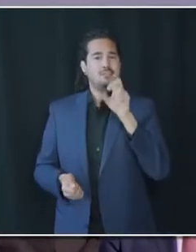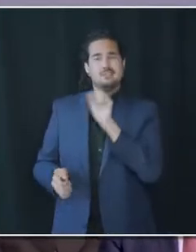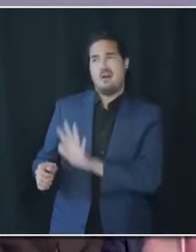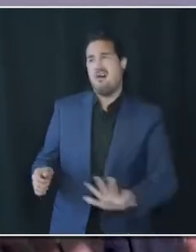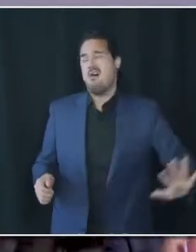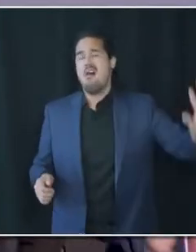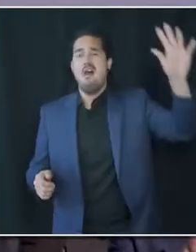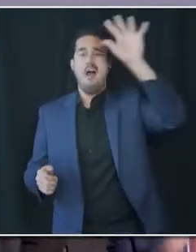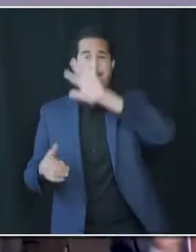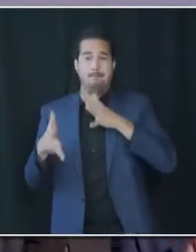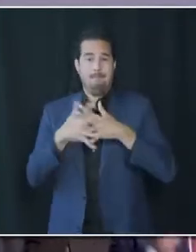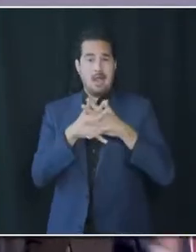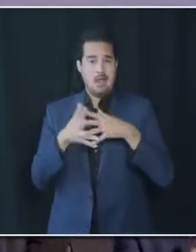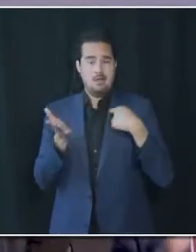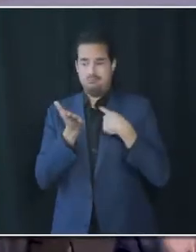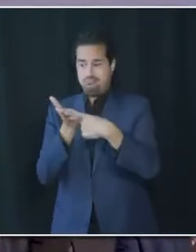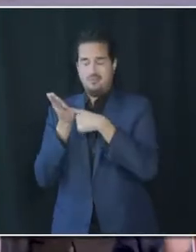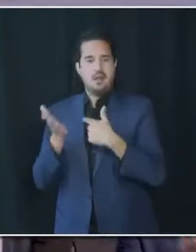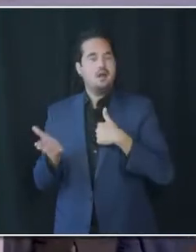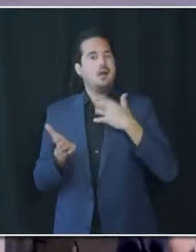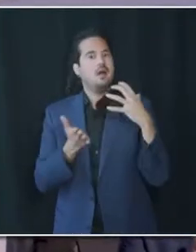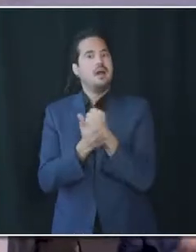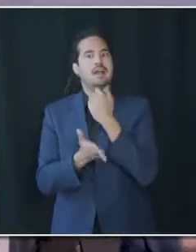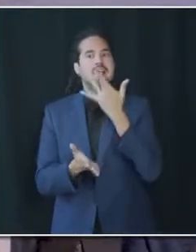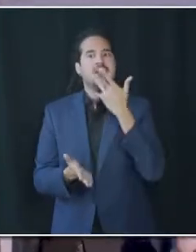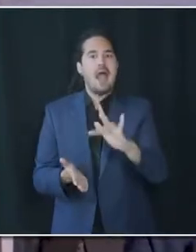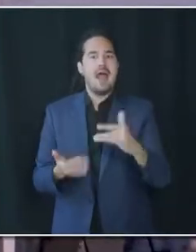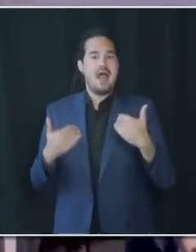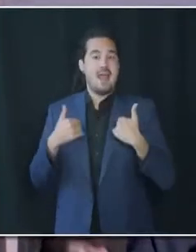gabe news and como nuestro gobernador